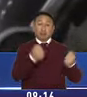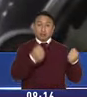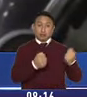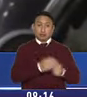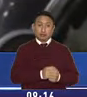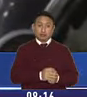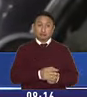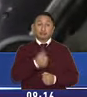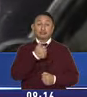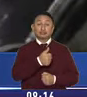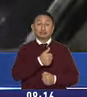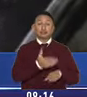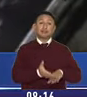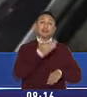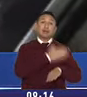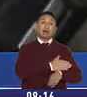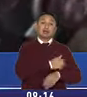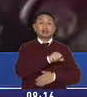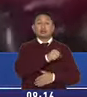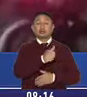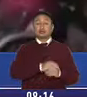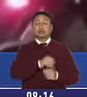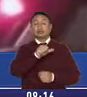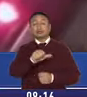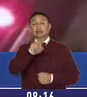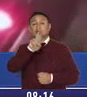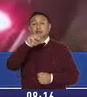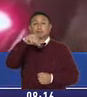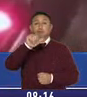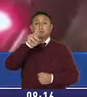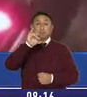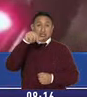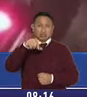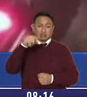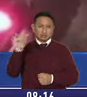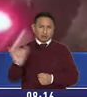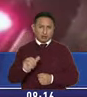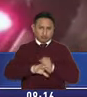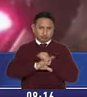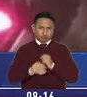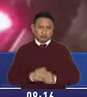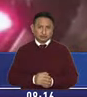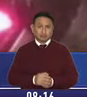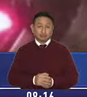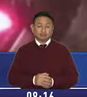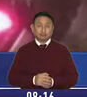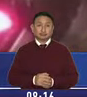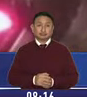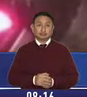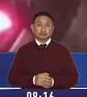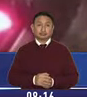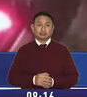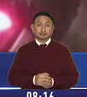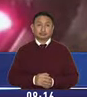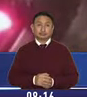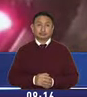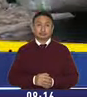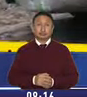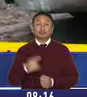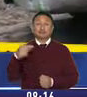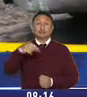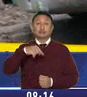evento es el mismo que utilizaron en el robo a otro cajero registrado en el sector de La Armeña la madrugada del sábado y que tiene el